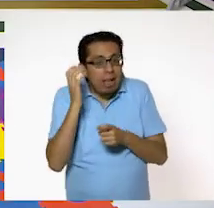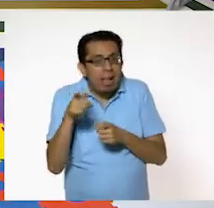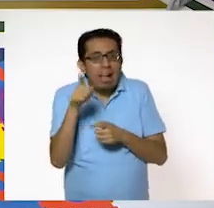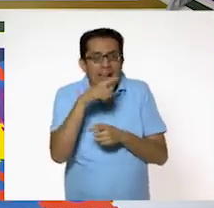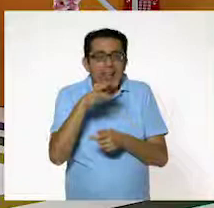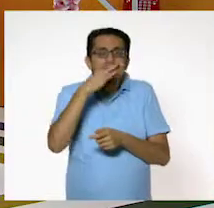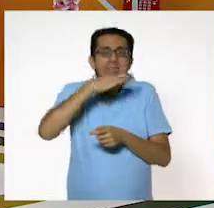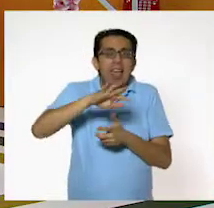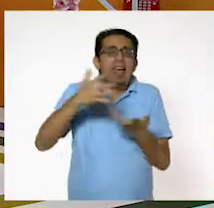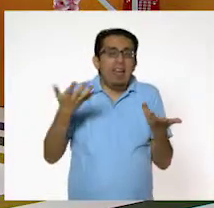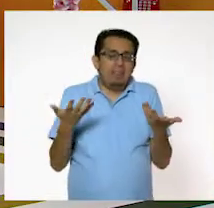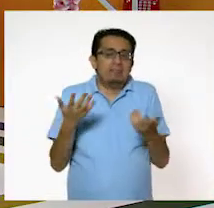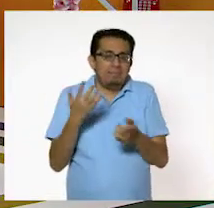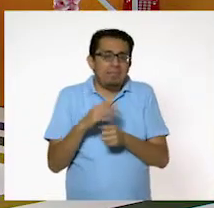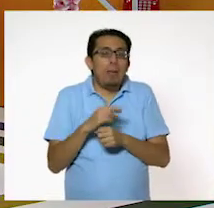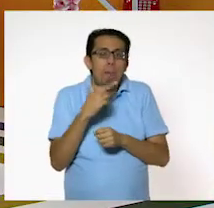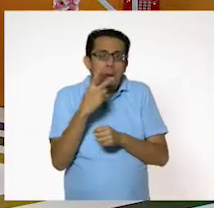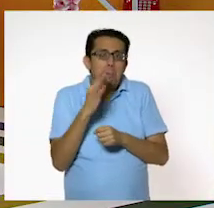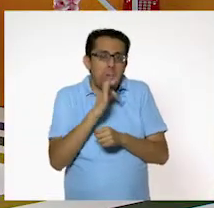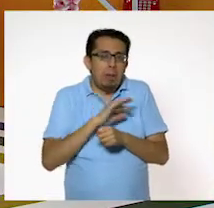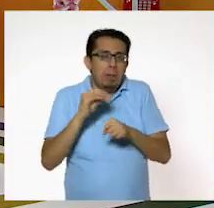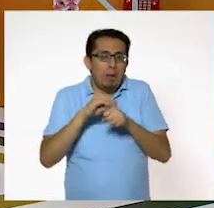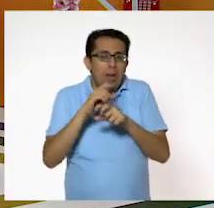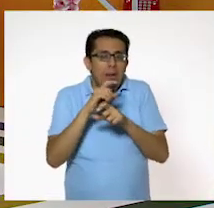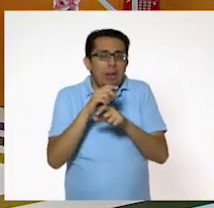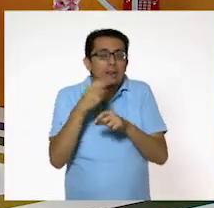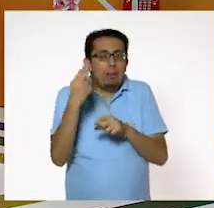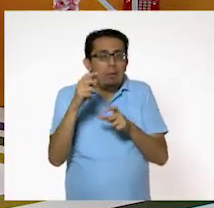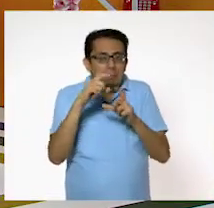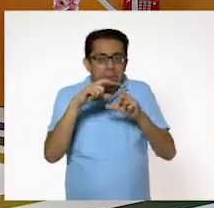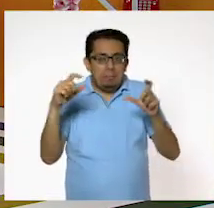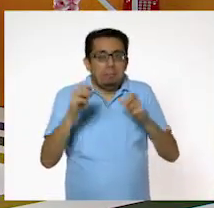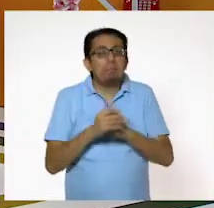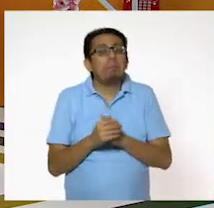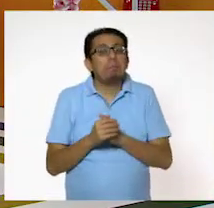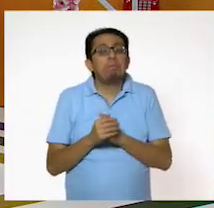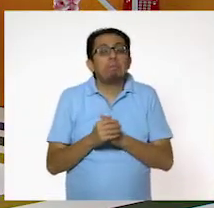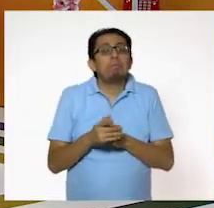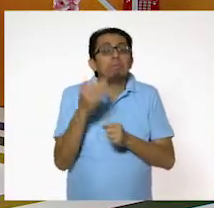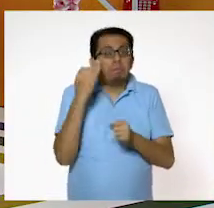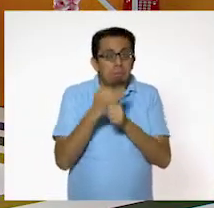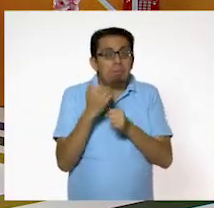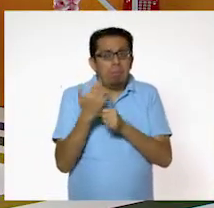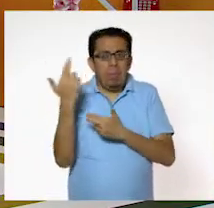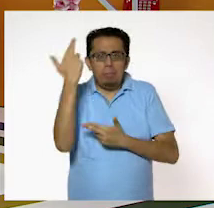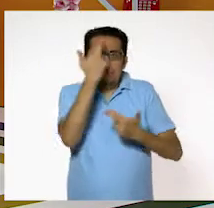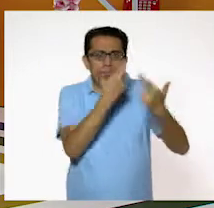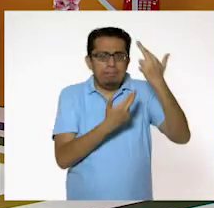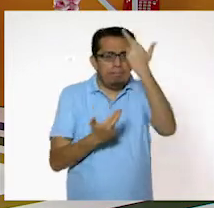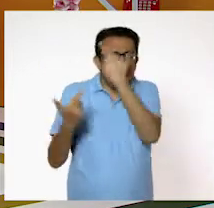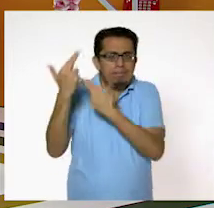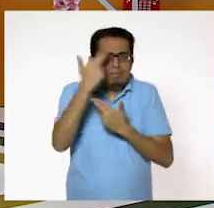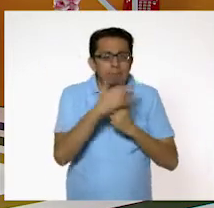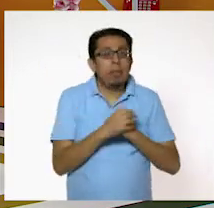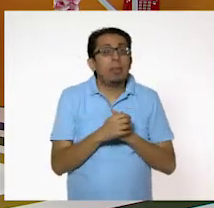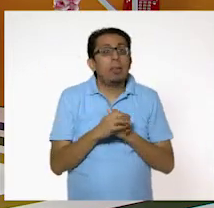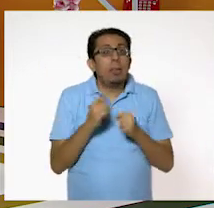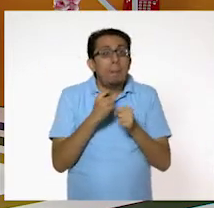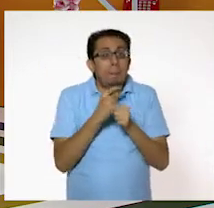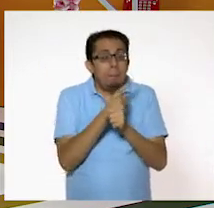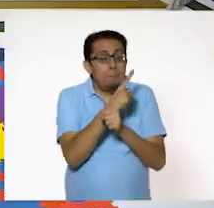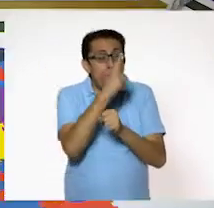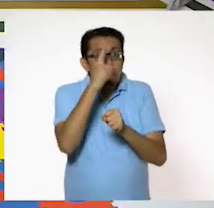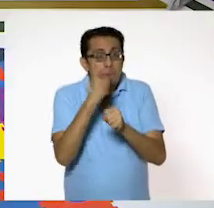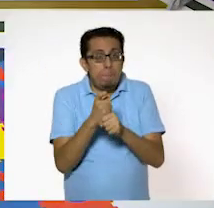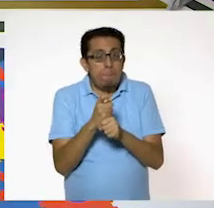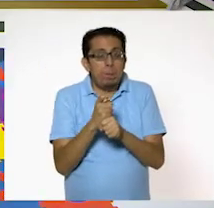pachanga. Exacto. No, vamos a evitar que sucedan esas cosas. Vamos a ir revisando. Bien. A ver, primero colocamos el título